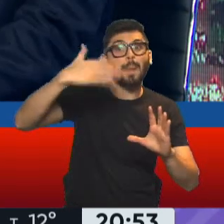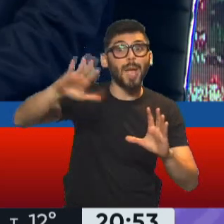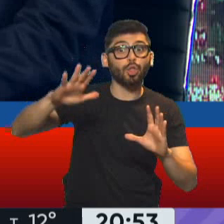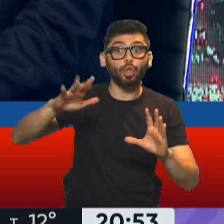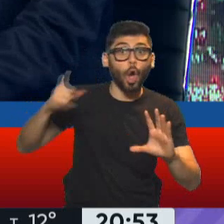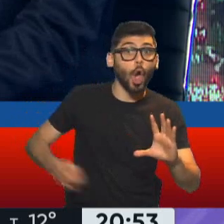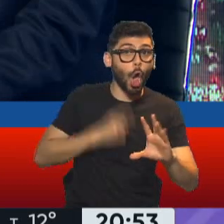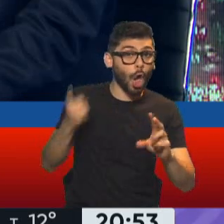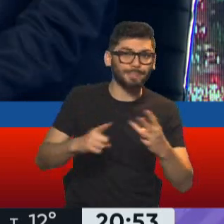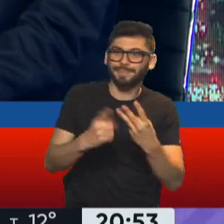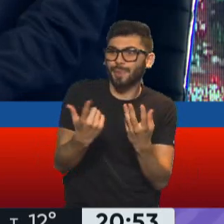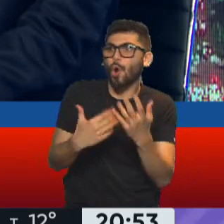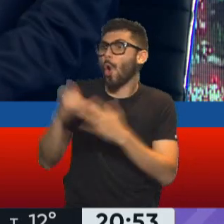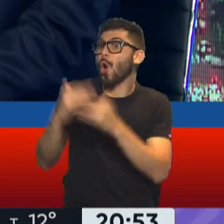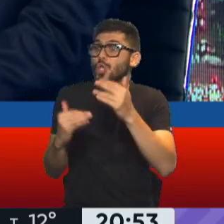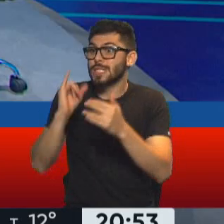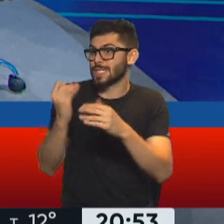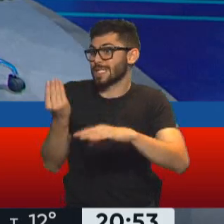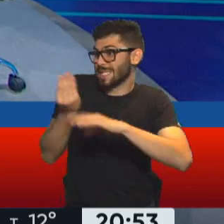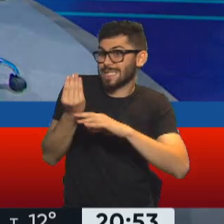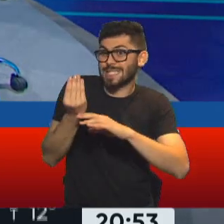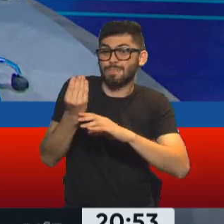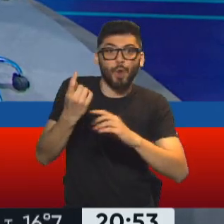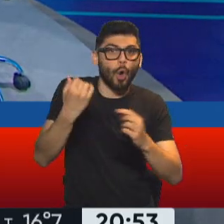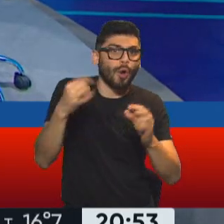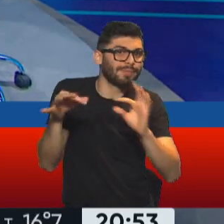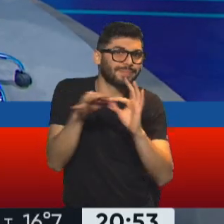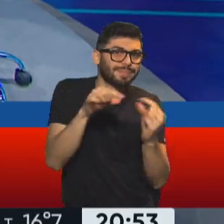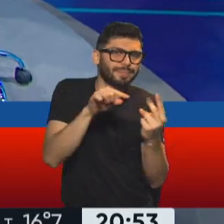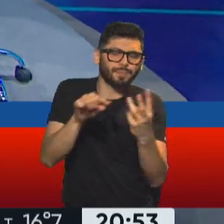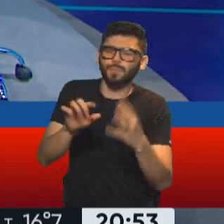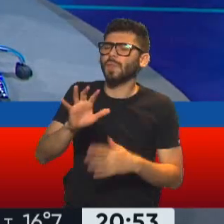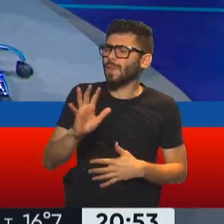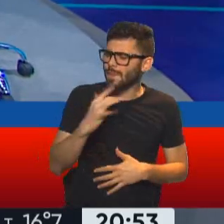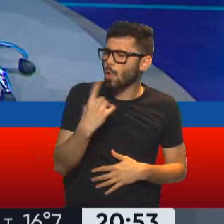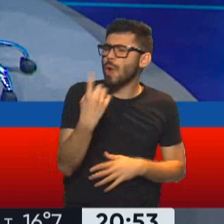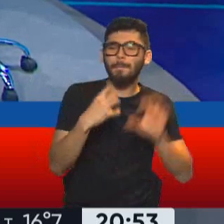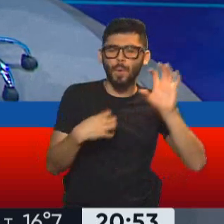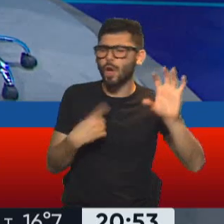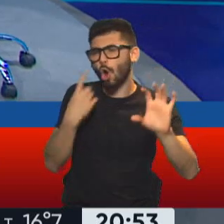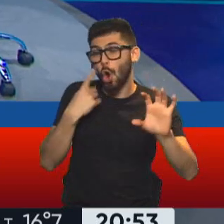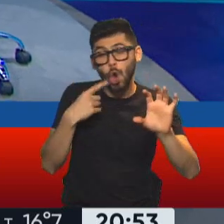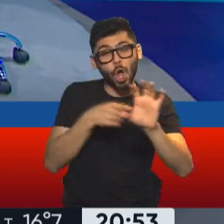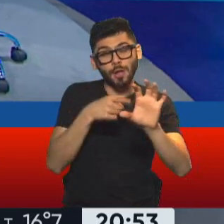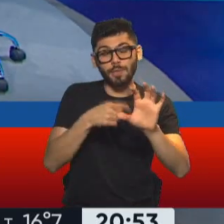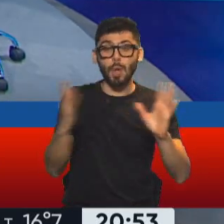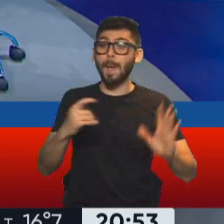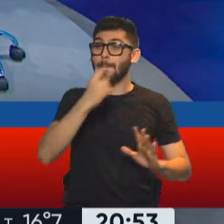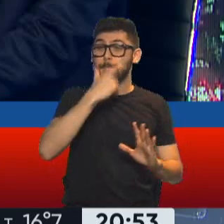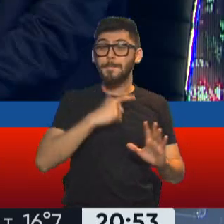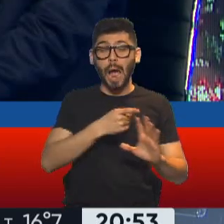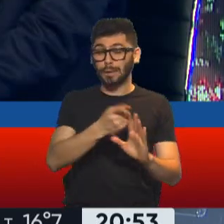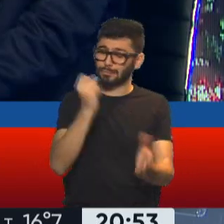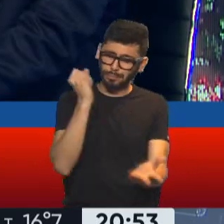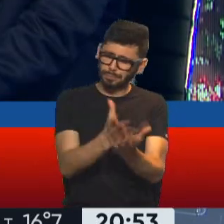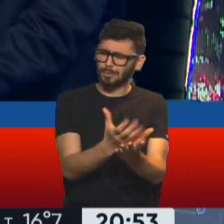moviliza alrededor de la cadena de la construcción. Una pregunta, ministro. Yo conozco de cerca una provincia que fue muy castigada por el macrismo porque